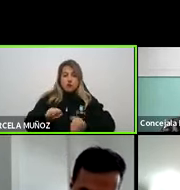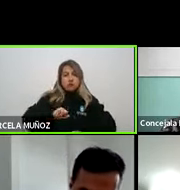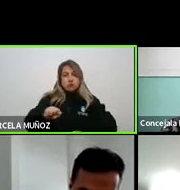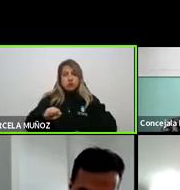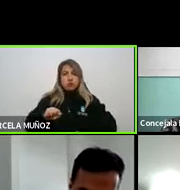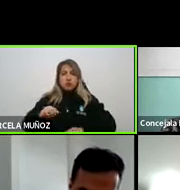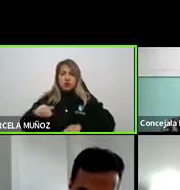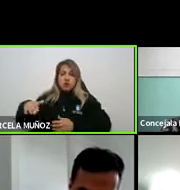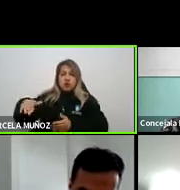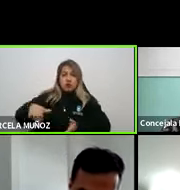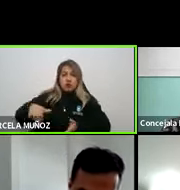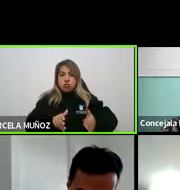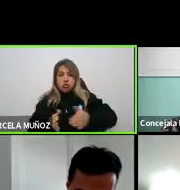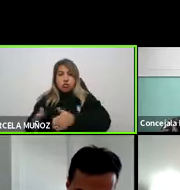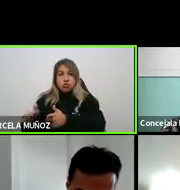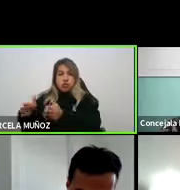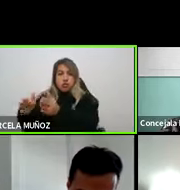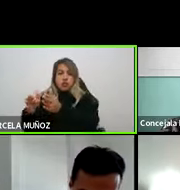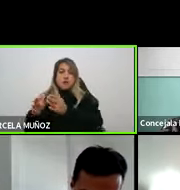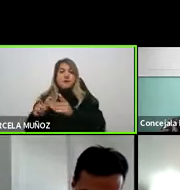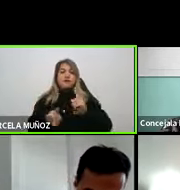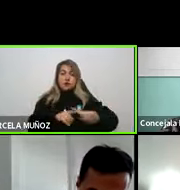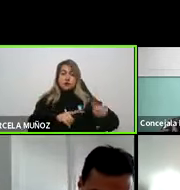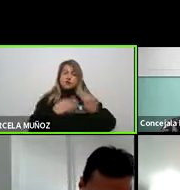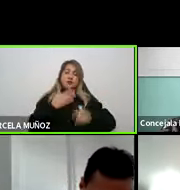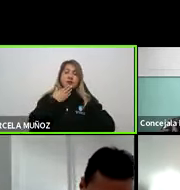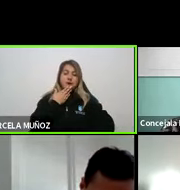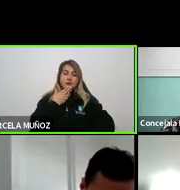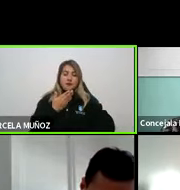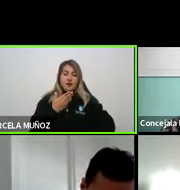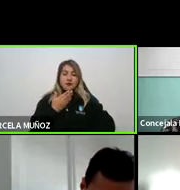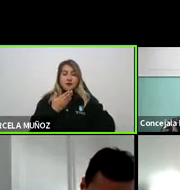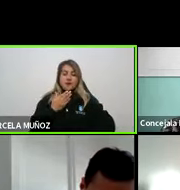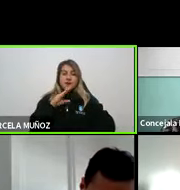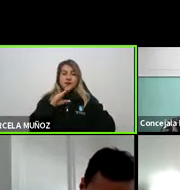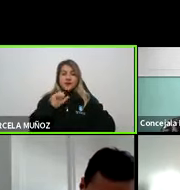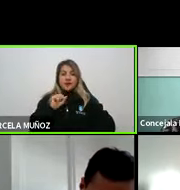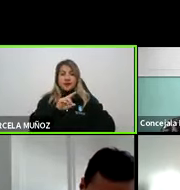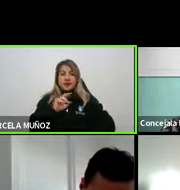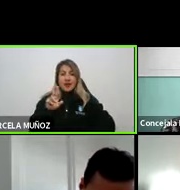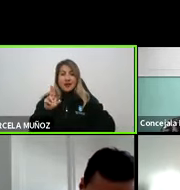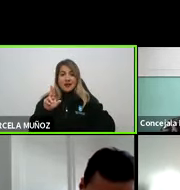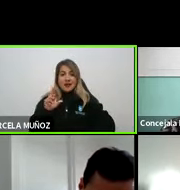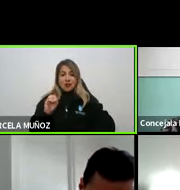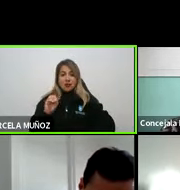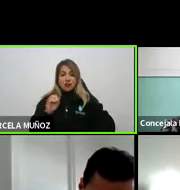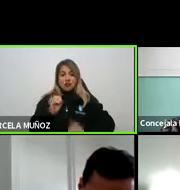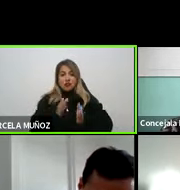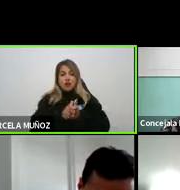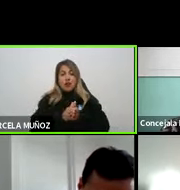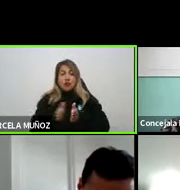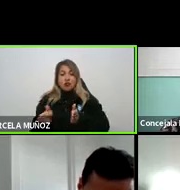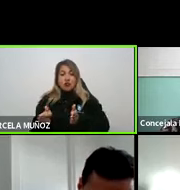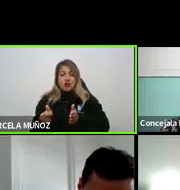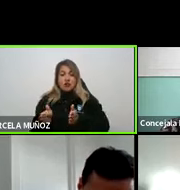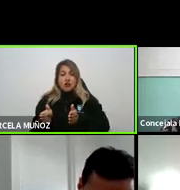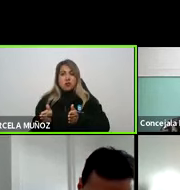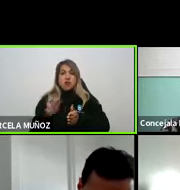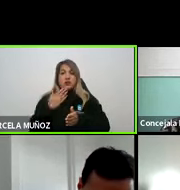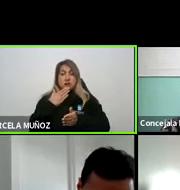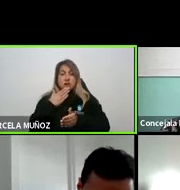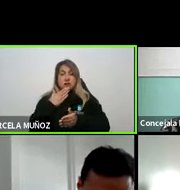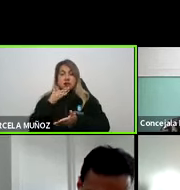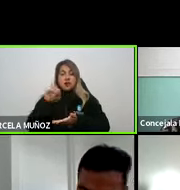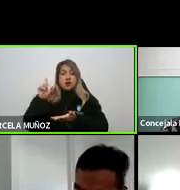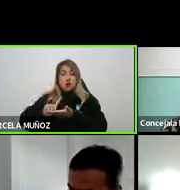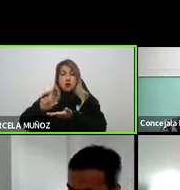desviación del agua, y también hacer otro punto respecto a lo que son los terrenos que se encuentran a los costados, predios que se encuentran a los costados de Quilicura,